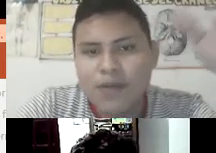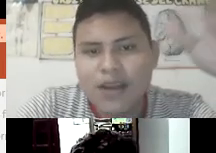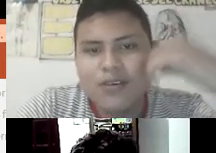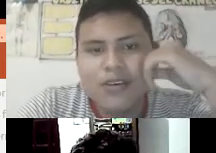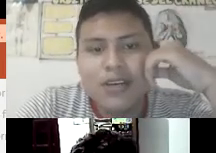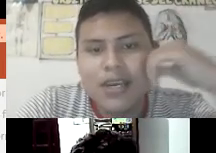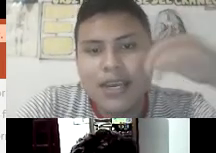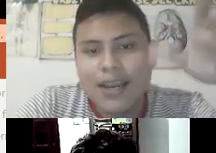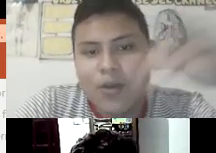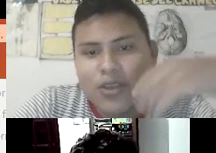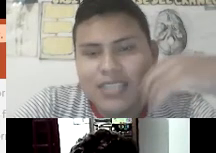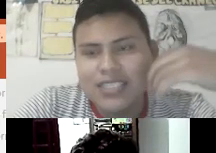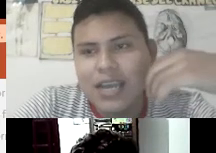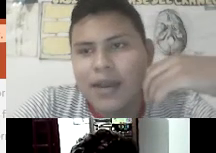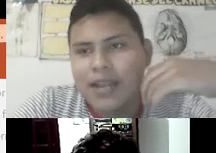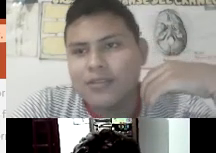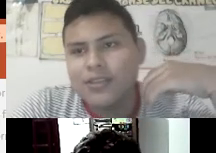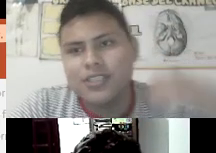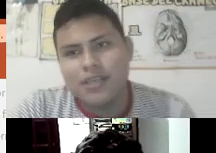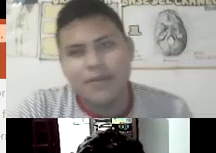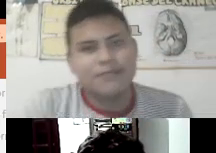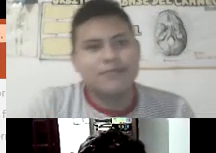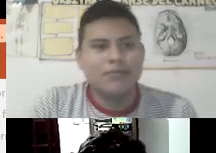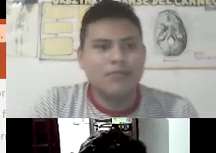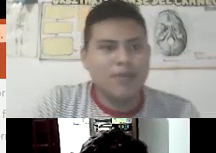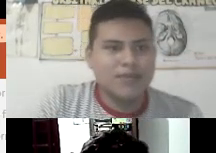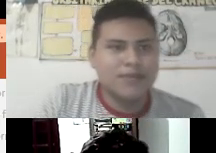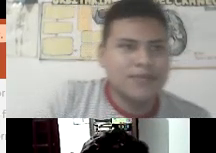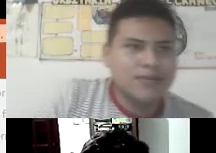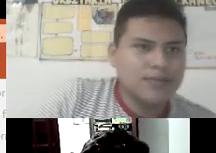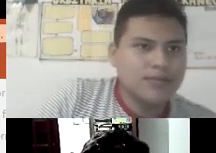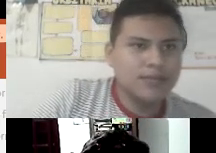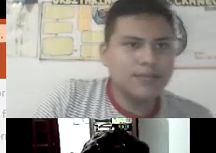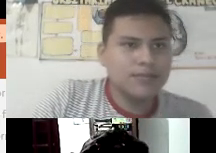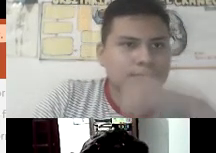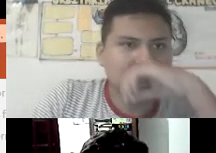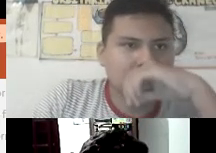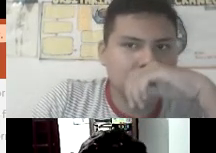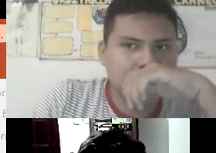al cuerpo humano, la homeostasis, aparatos y sistemas. Empecemos.